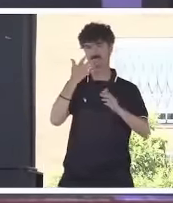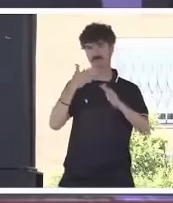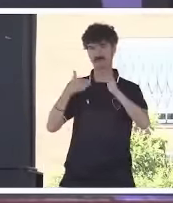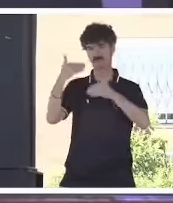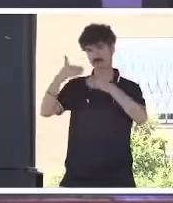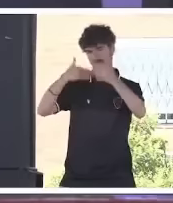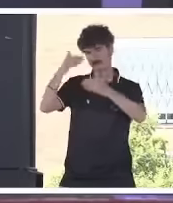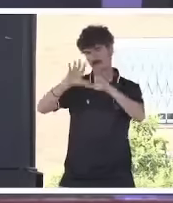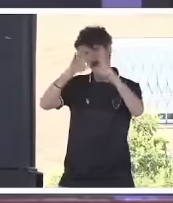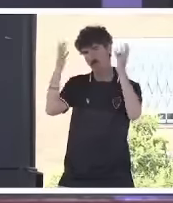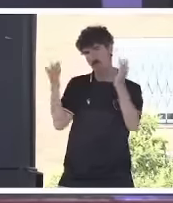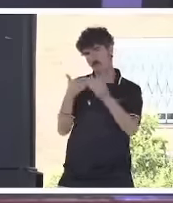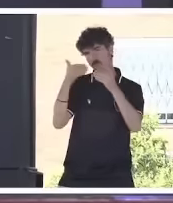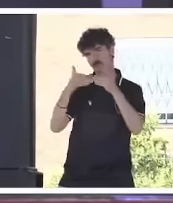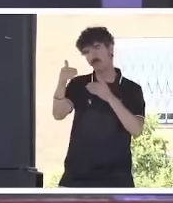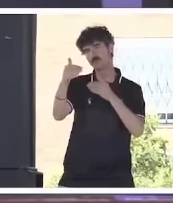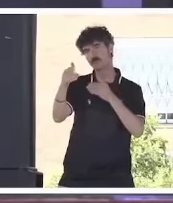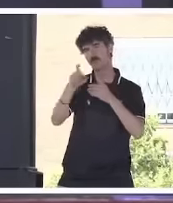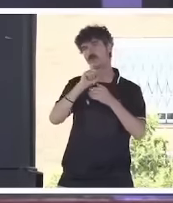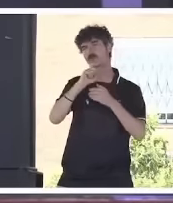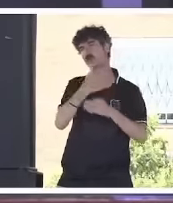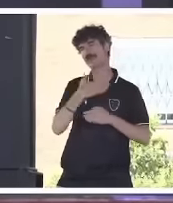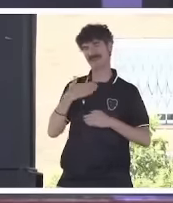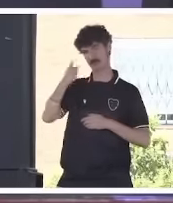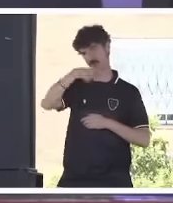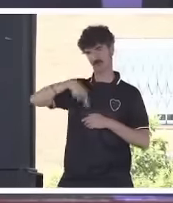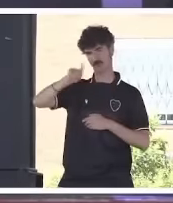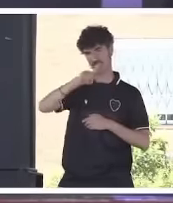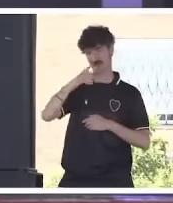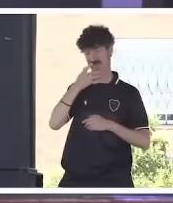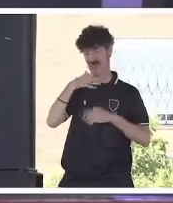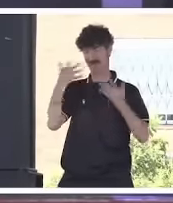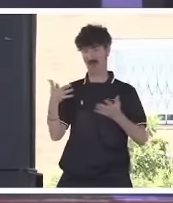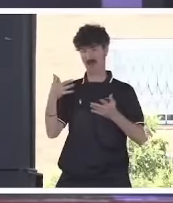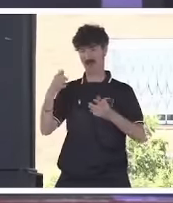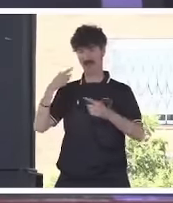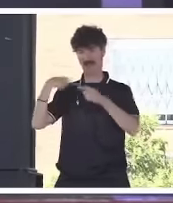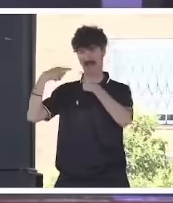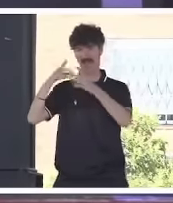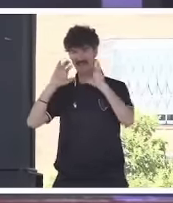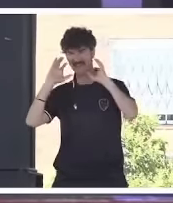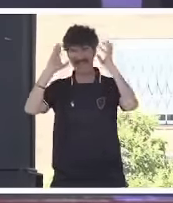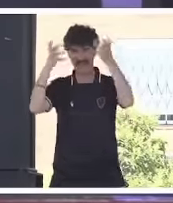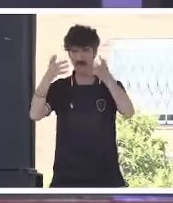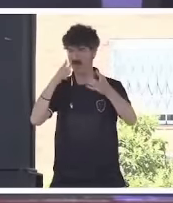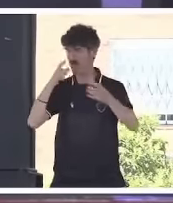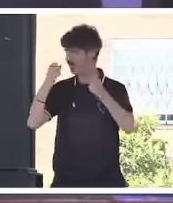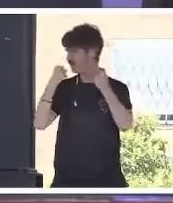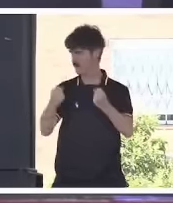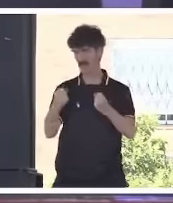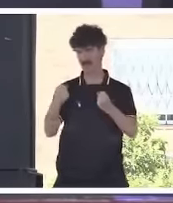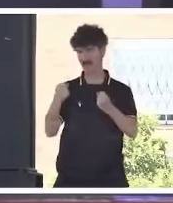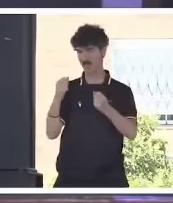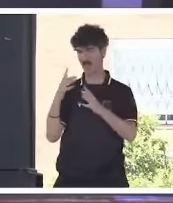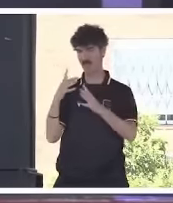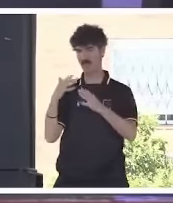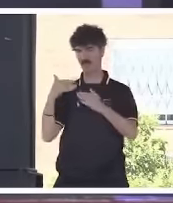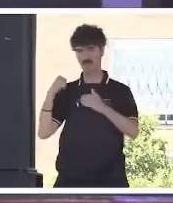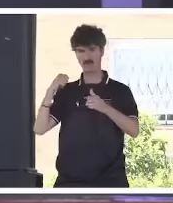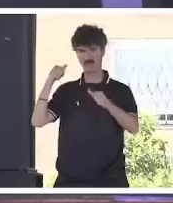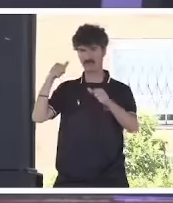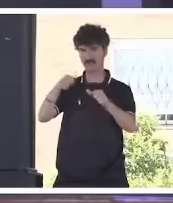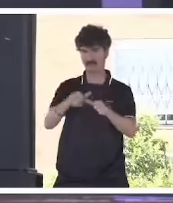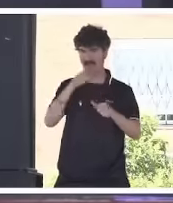que viene, el futuro que queremos en medio de la ola reaccionaria más fuerte que hemos vivido en las últimas décadas. Y